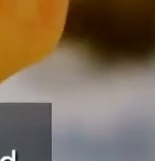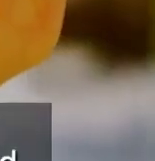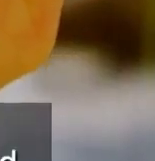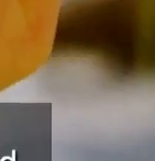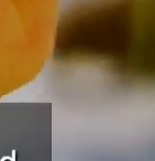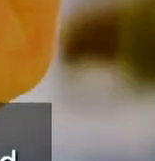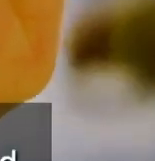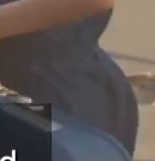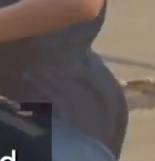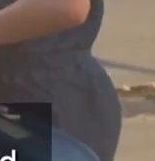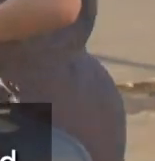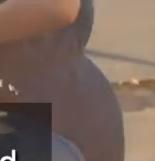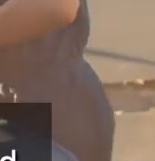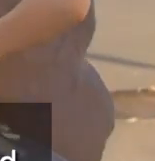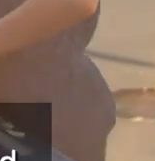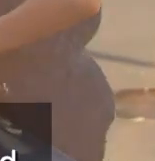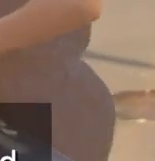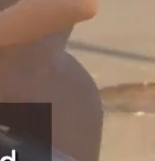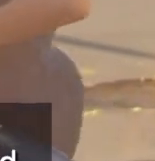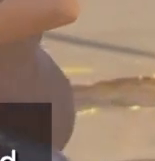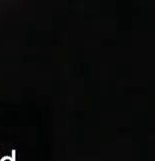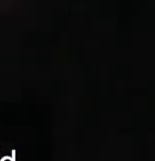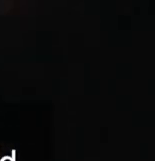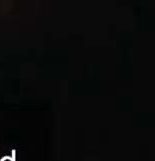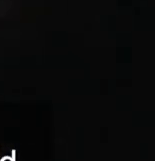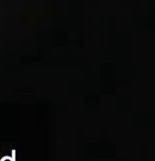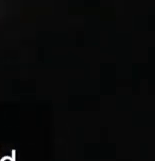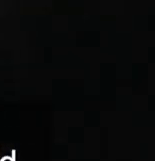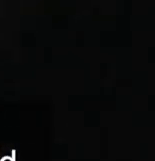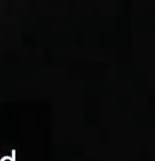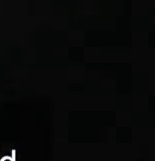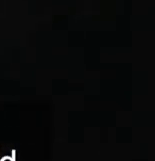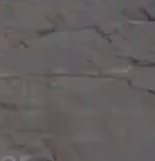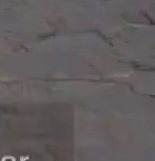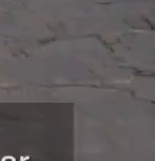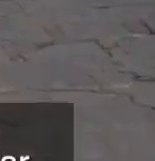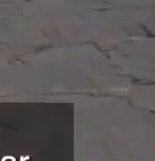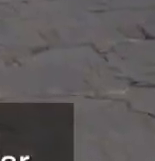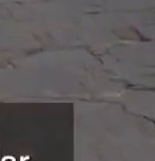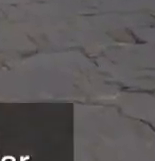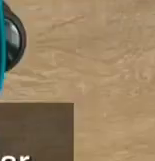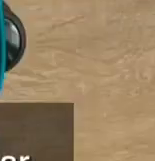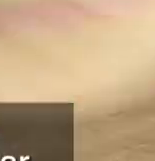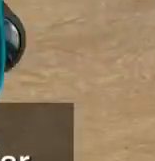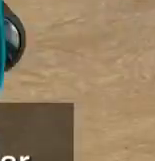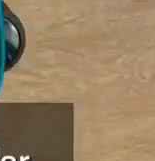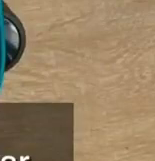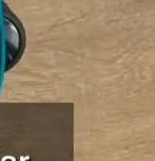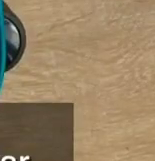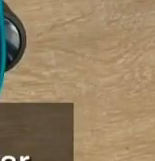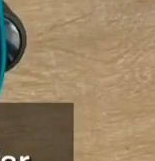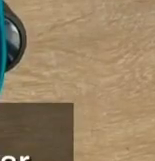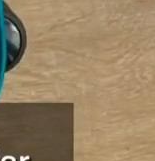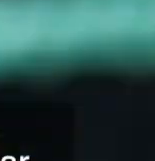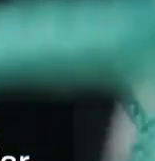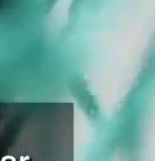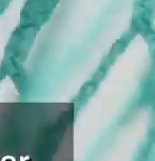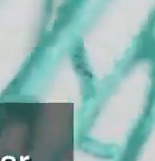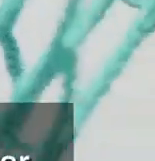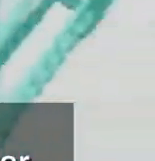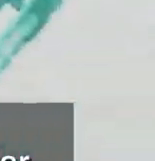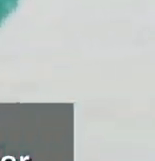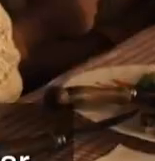Además, las y los trabajadores podrán agregar más días de descanso dependiendo de sus años de antigüedad. Con vacaciones dignas, reconocemos el esfuerzo al trabajo,